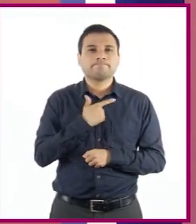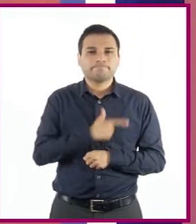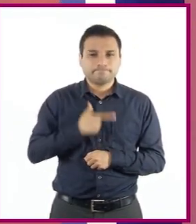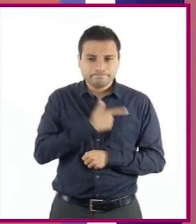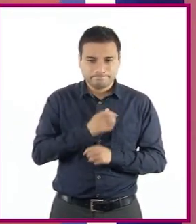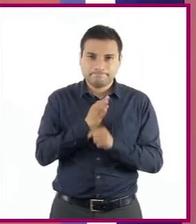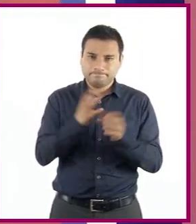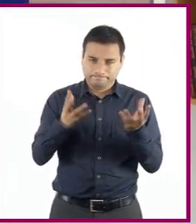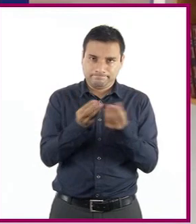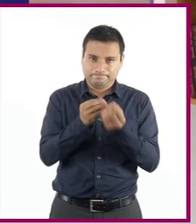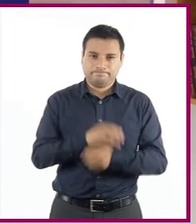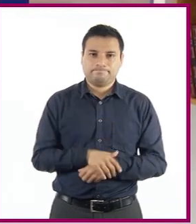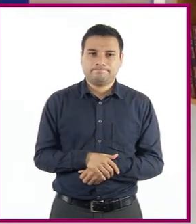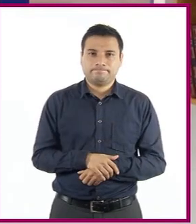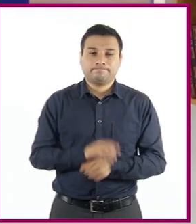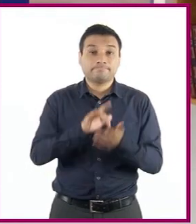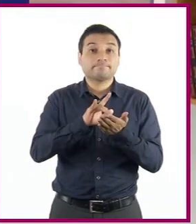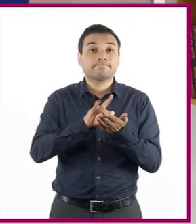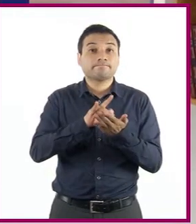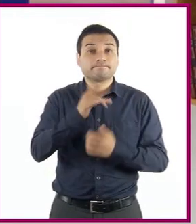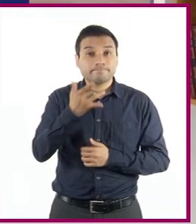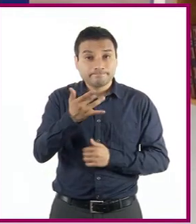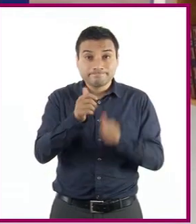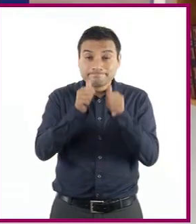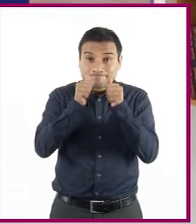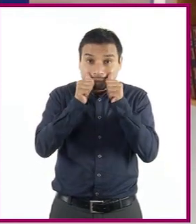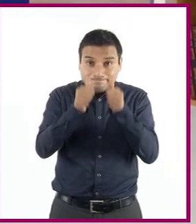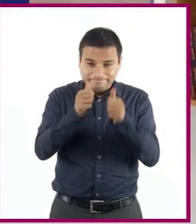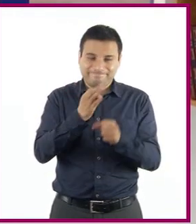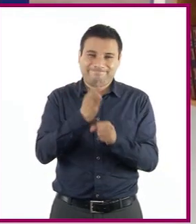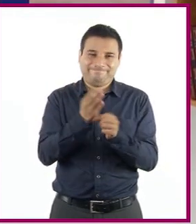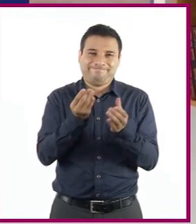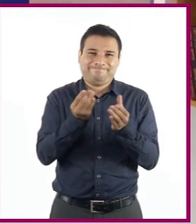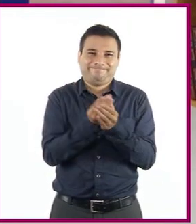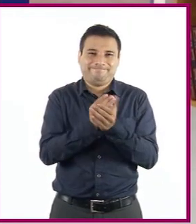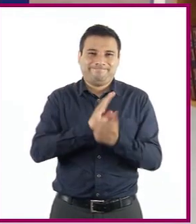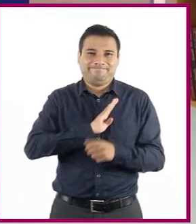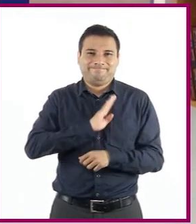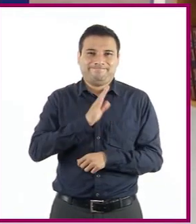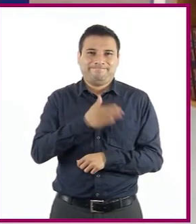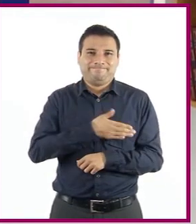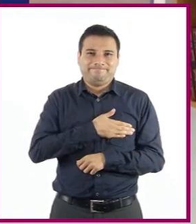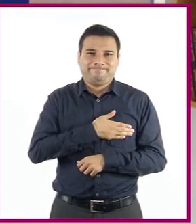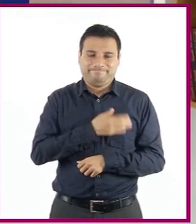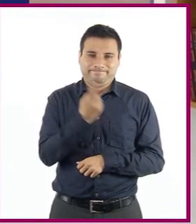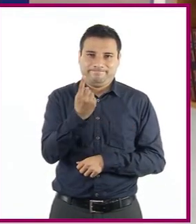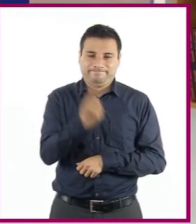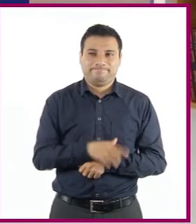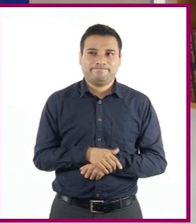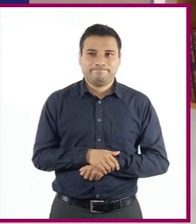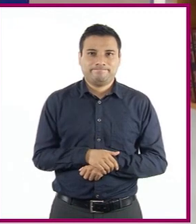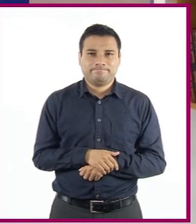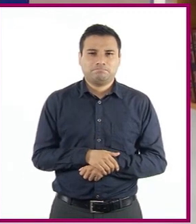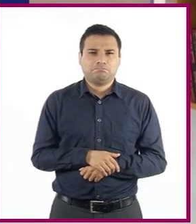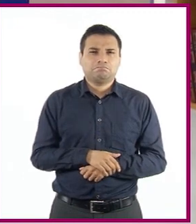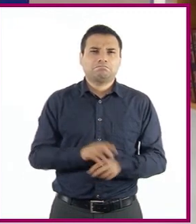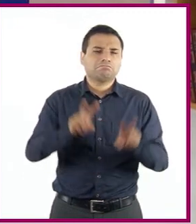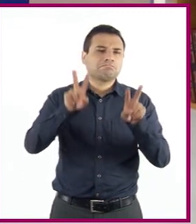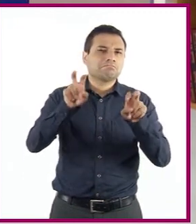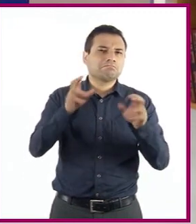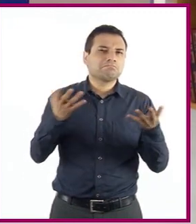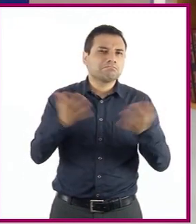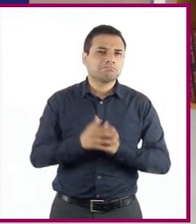estado juntos. Gracias por compartir con nosotros esta sesión de lengua materna primer grado, en la que hemos